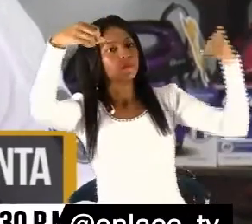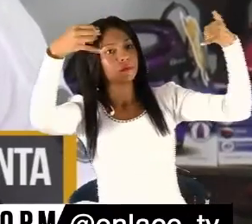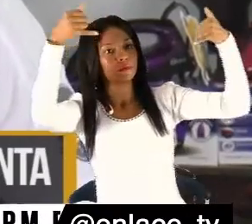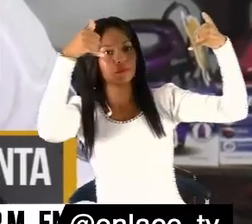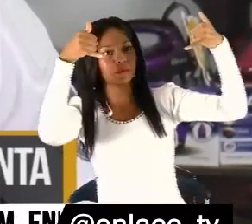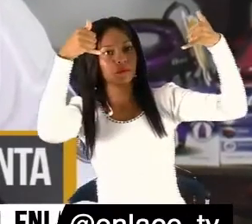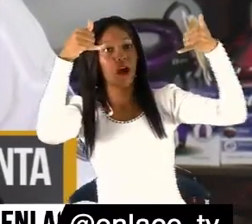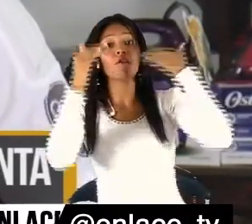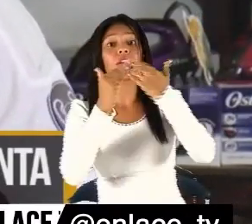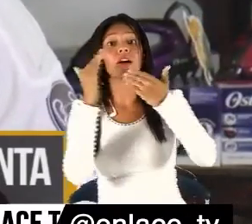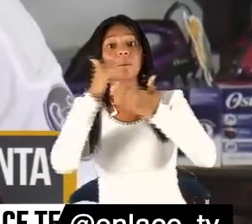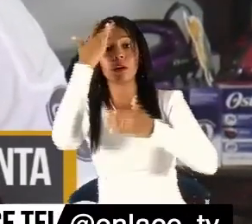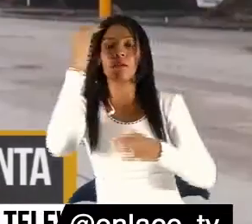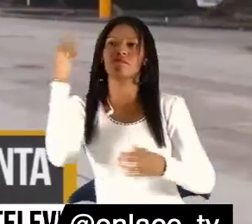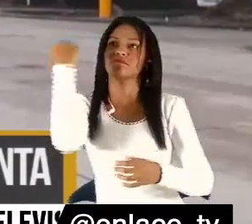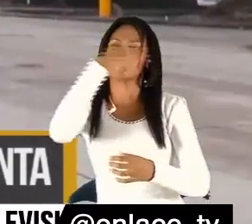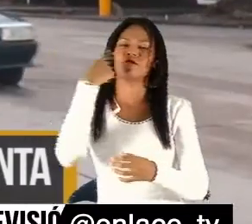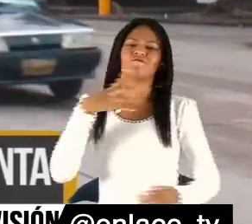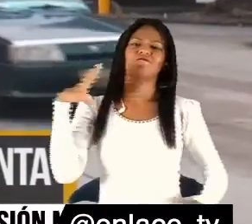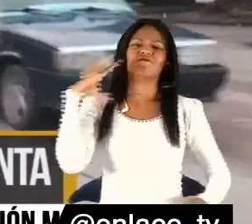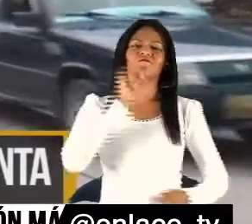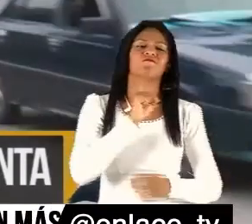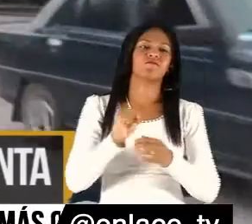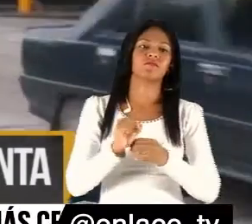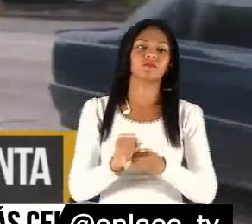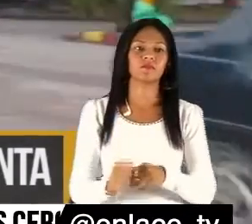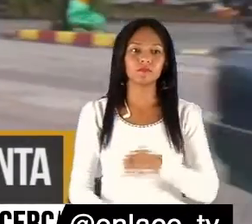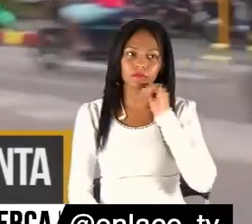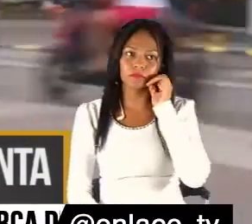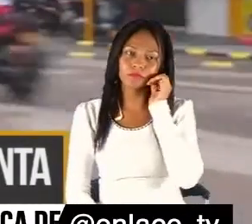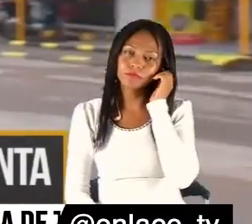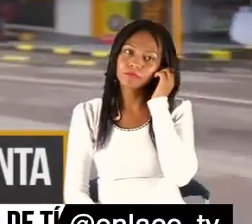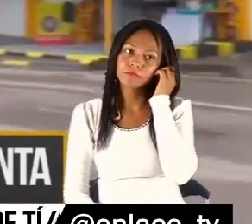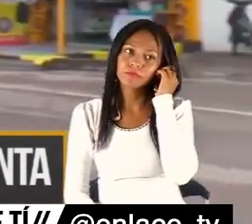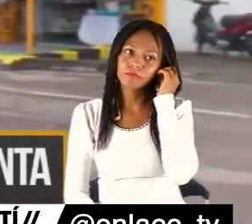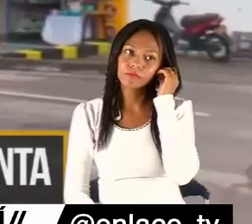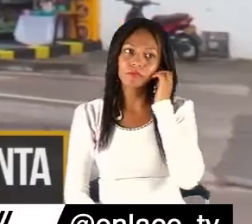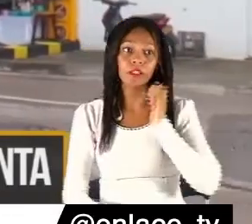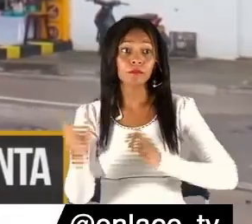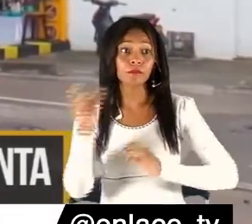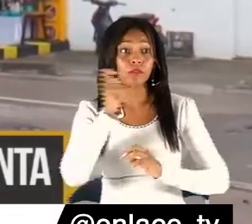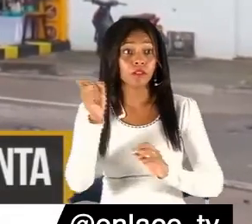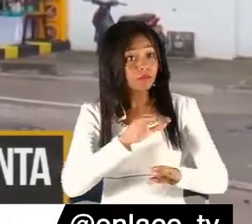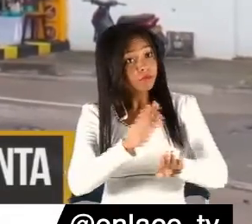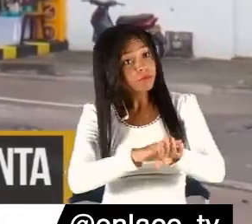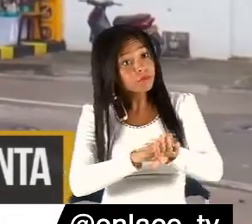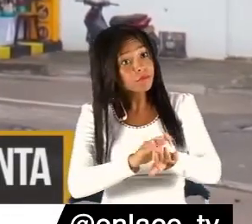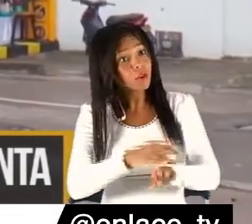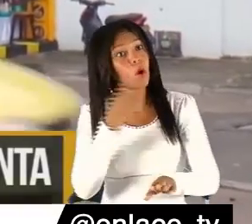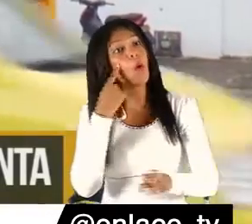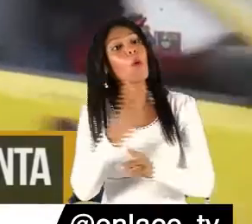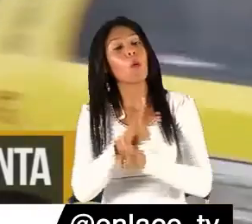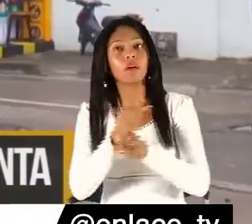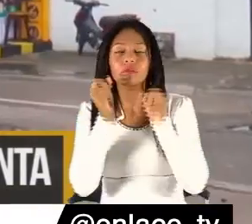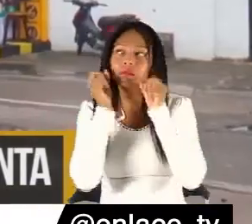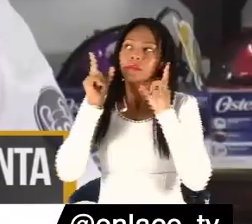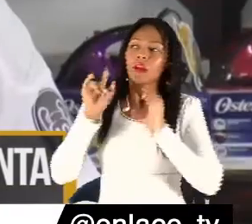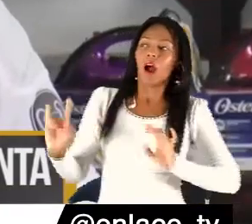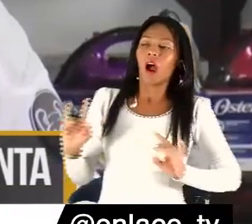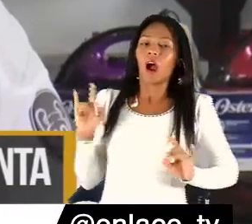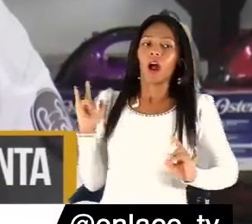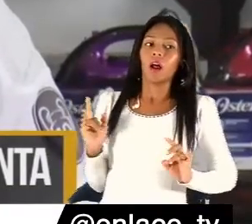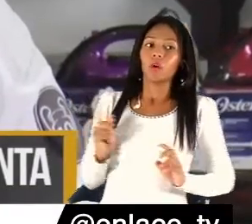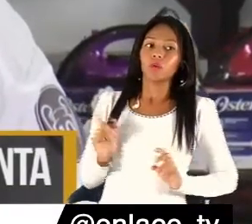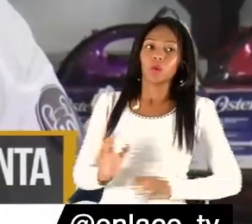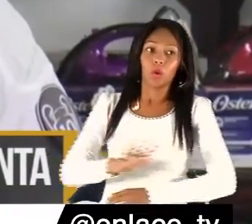está plenamente claro. El comerciante hace un llamado a los propietarios de establecimientos comerciales a estar atentos para impedir ser asaltados.